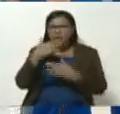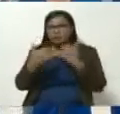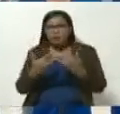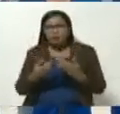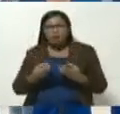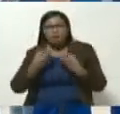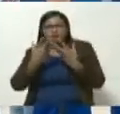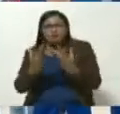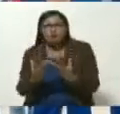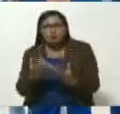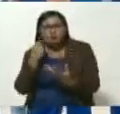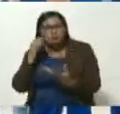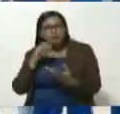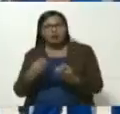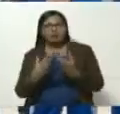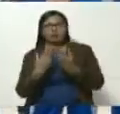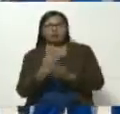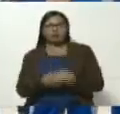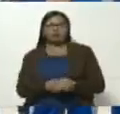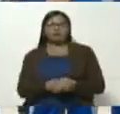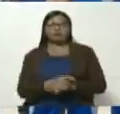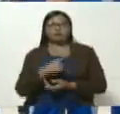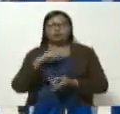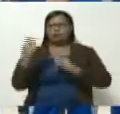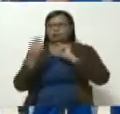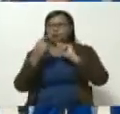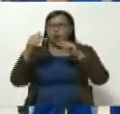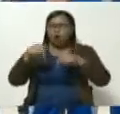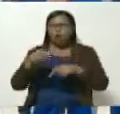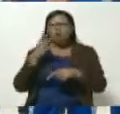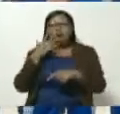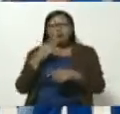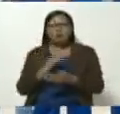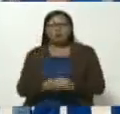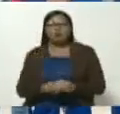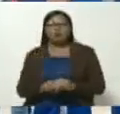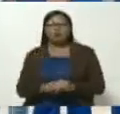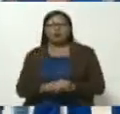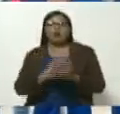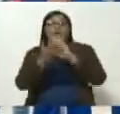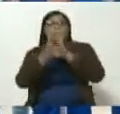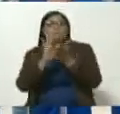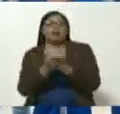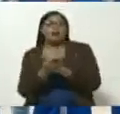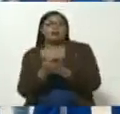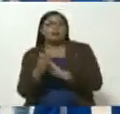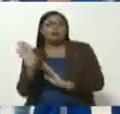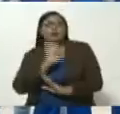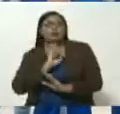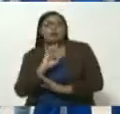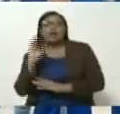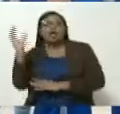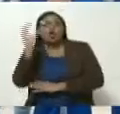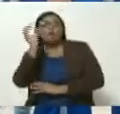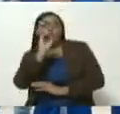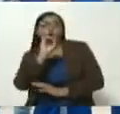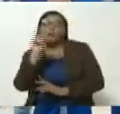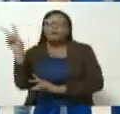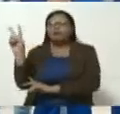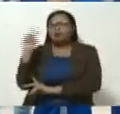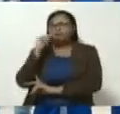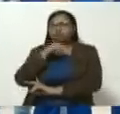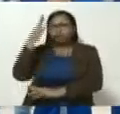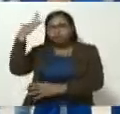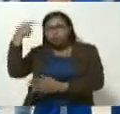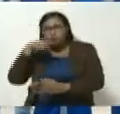Y una hermosa que, bueno, nosotros discutimos hoy lo que es la arepa, si es venezolana y colombiana. Ese es el sueño que nosotros tenemos